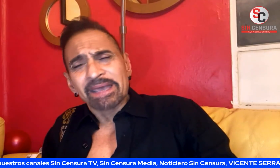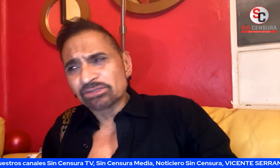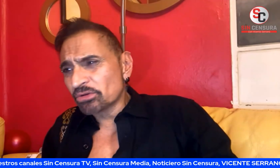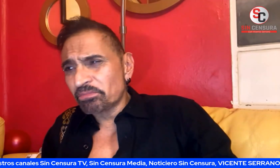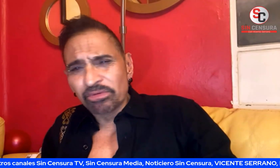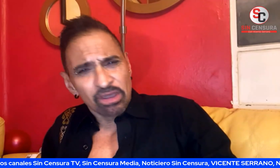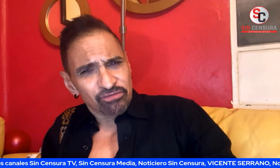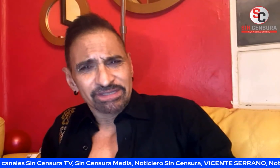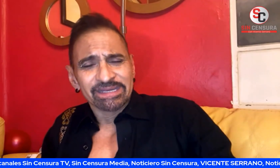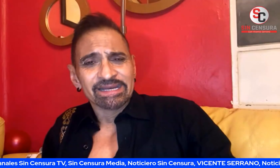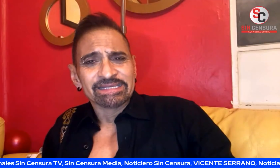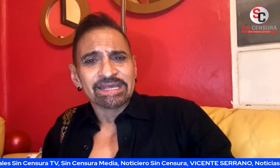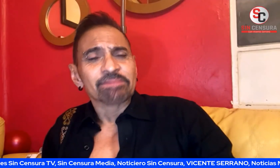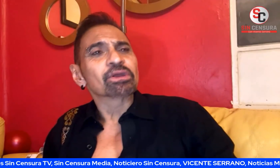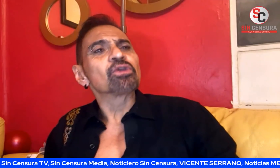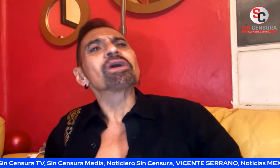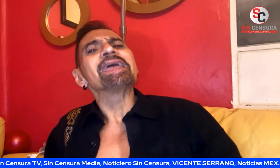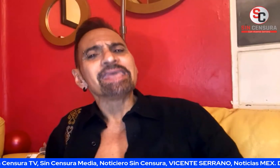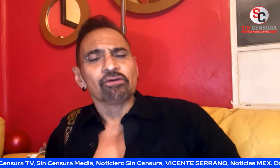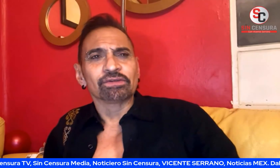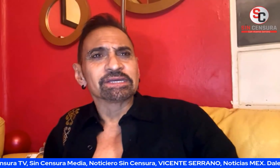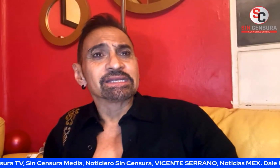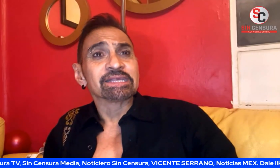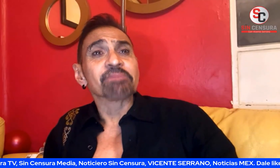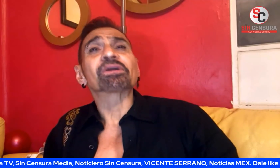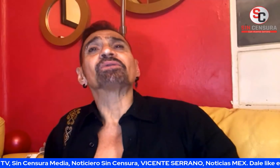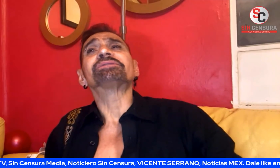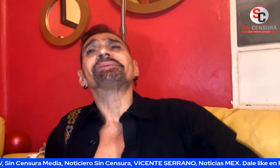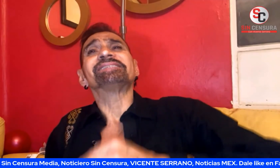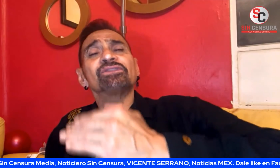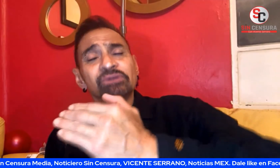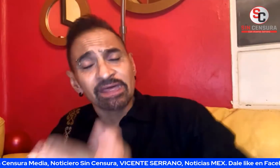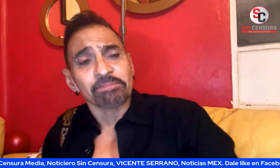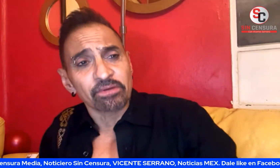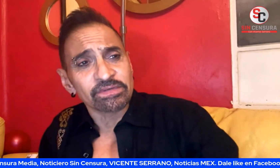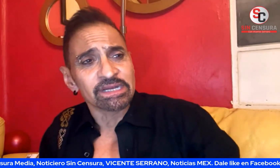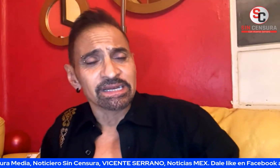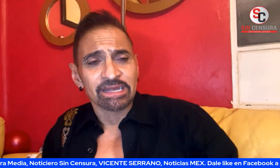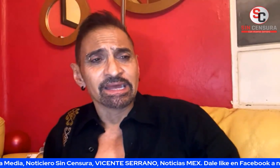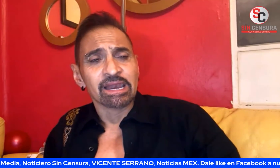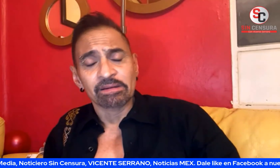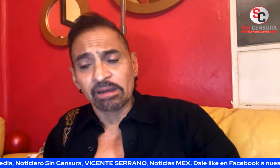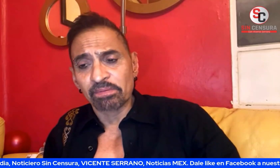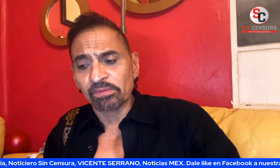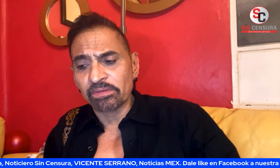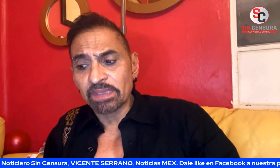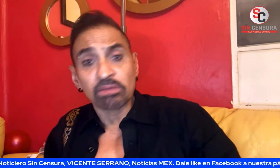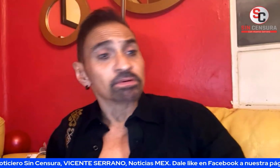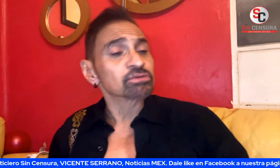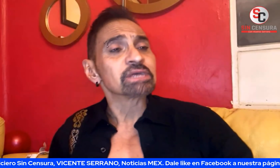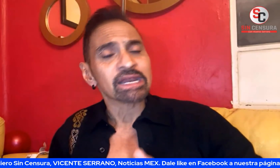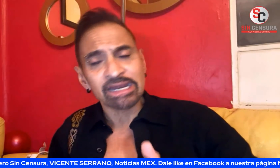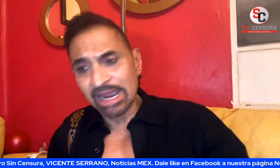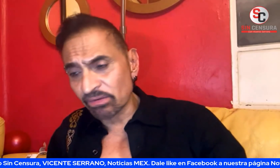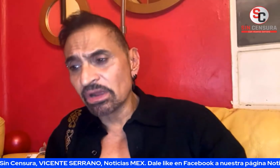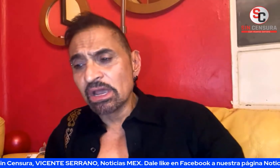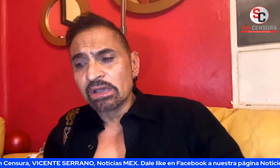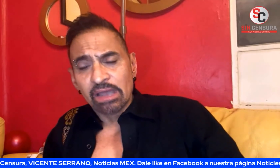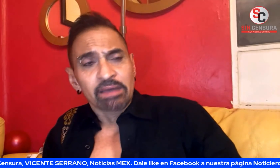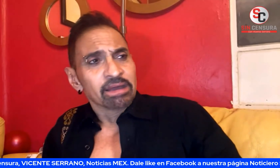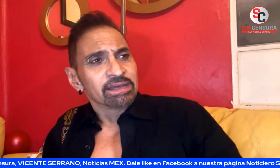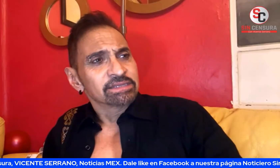porque este país no podía ofrecerles nada, porque no quería ofrecerles nada, porque no estaba haciendo nada para ofrecerle nada al pueblo de México y por eso se